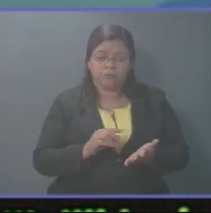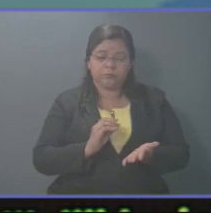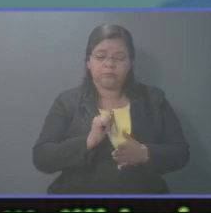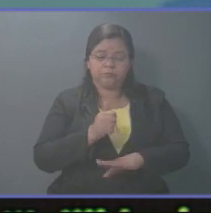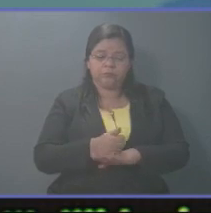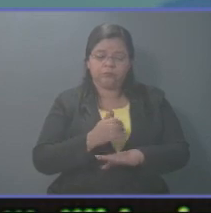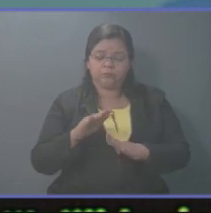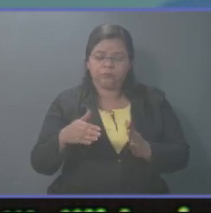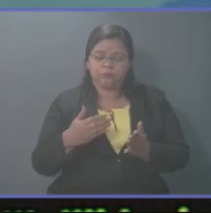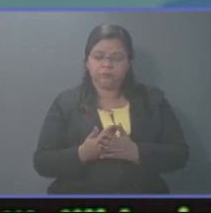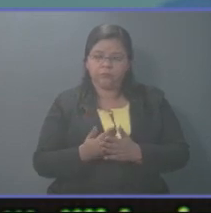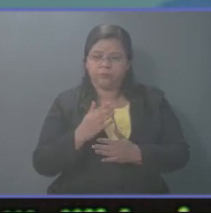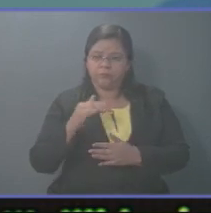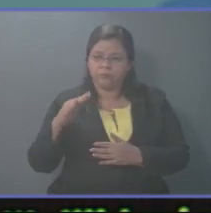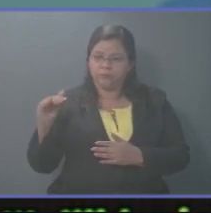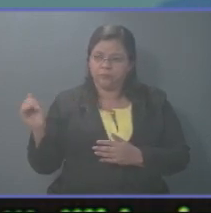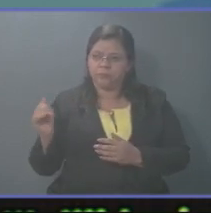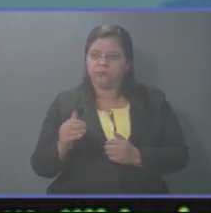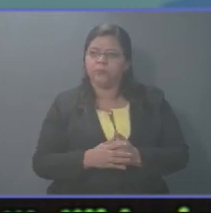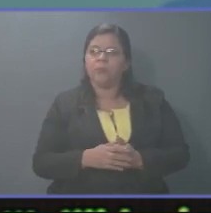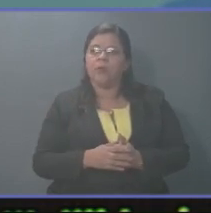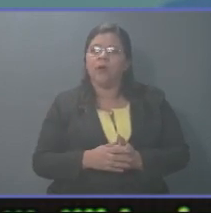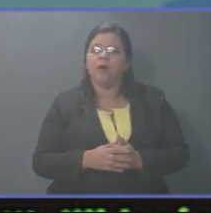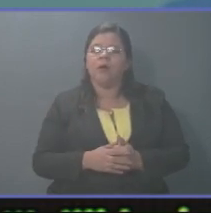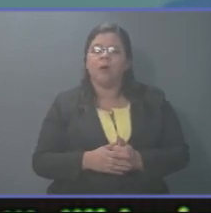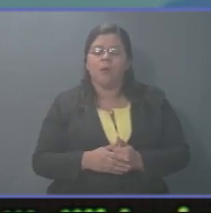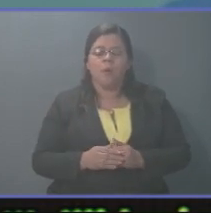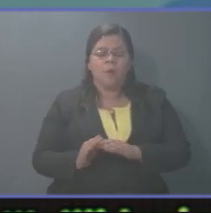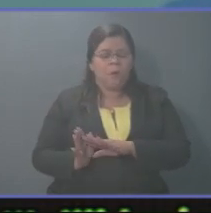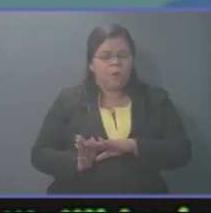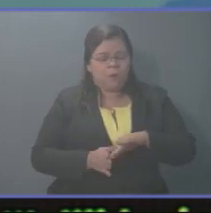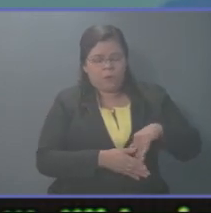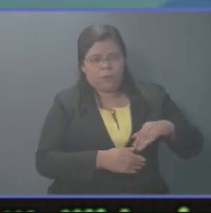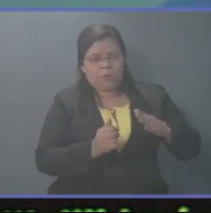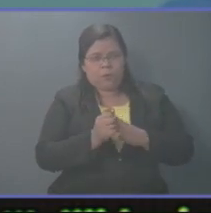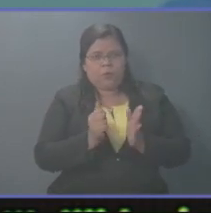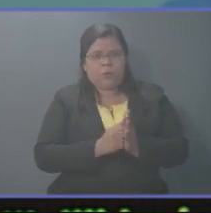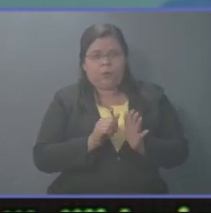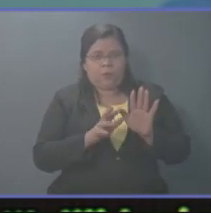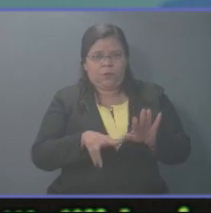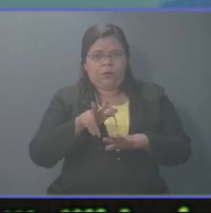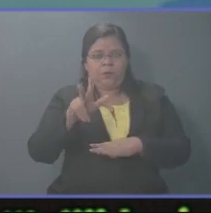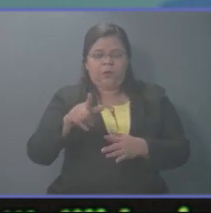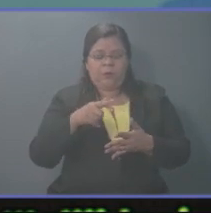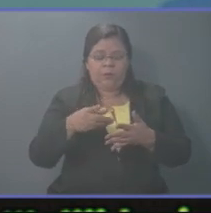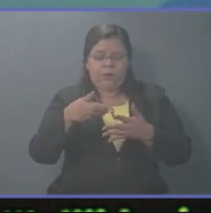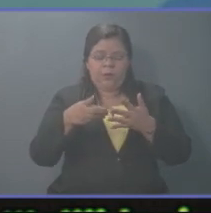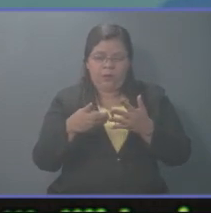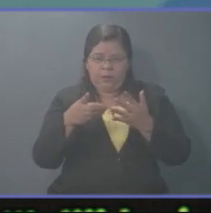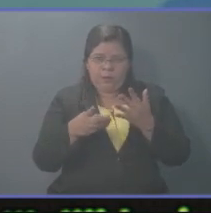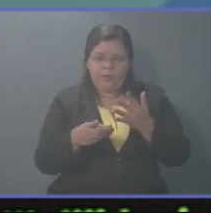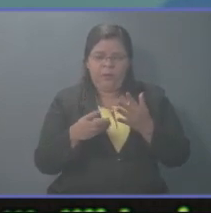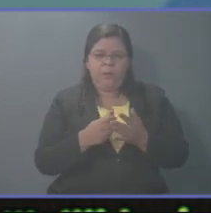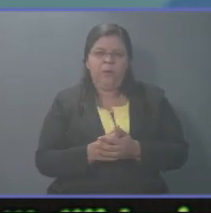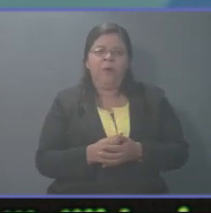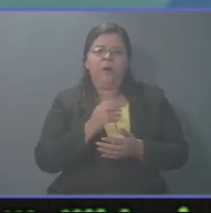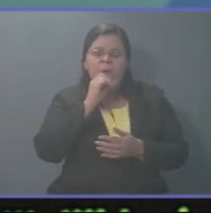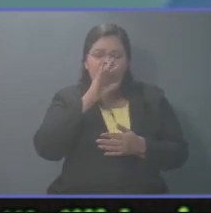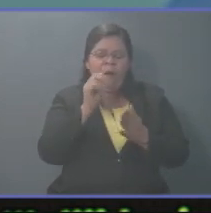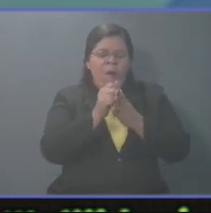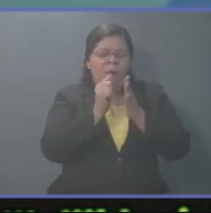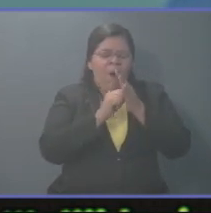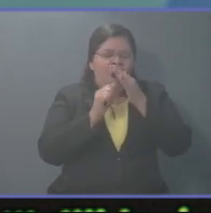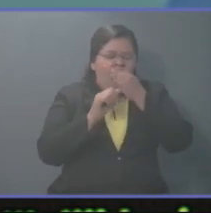el territorio de la República. Por otra parte, cuando el artículo 13 del referido decreto reforma el